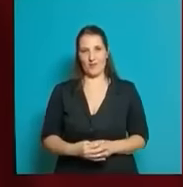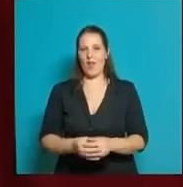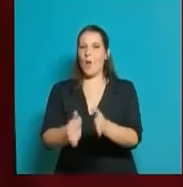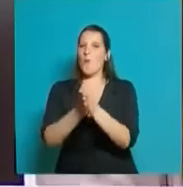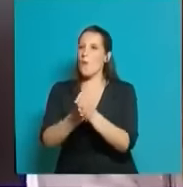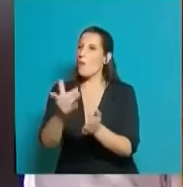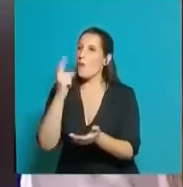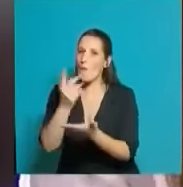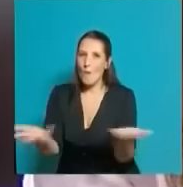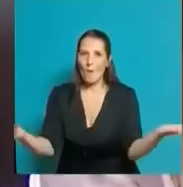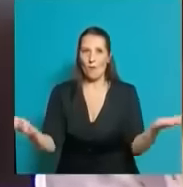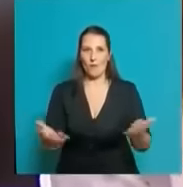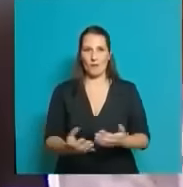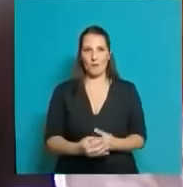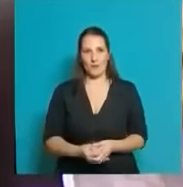señores,